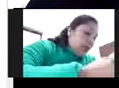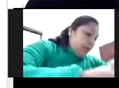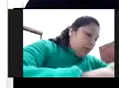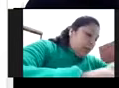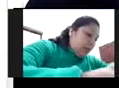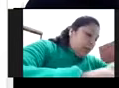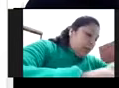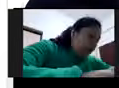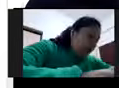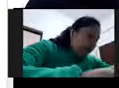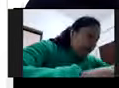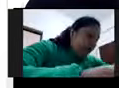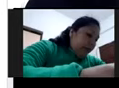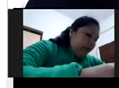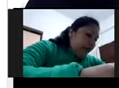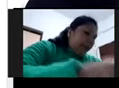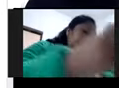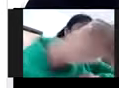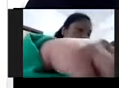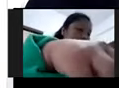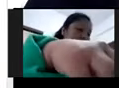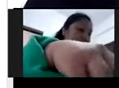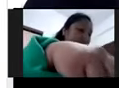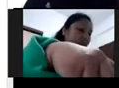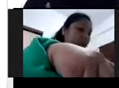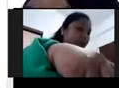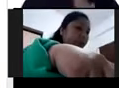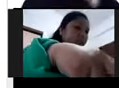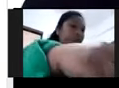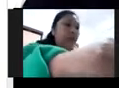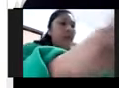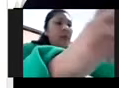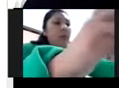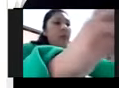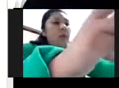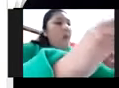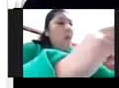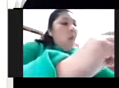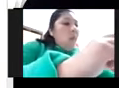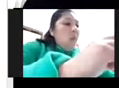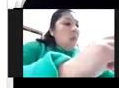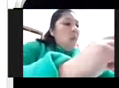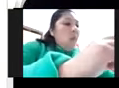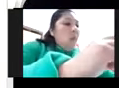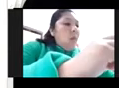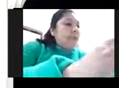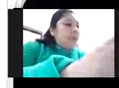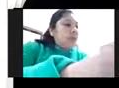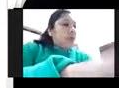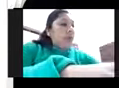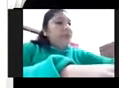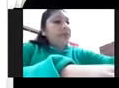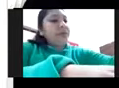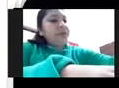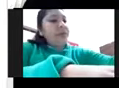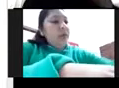ese grado de flexibilidad que no impida una mayor concurrencia, porque si nos ponemos en demasiado formales, que es lo que